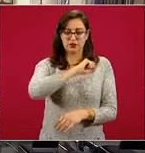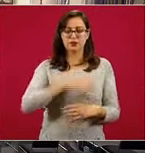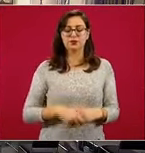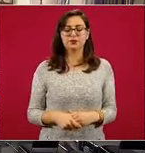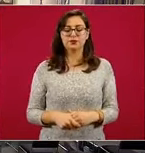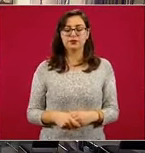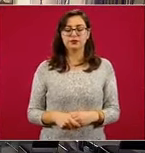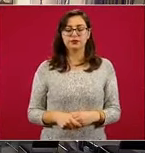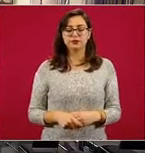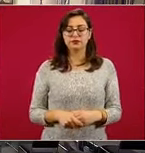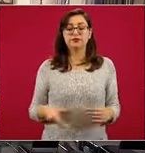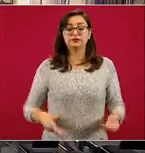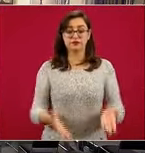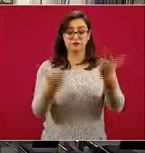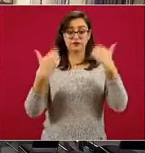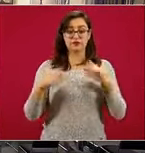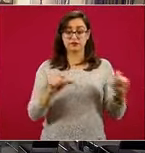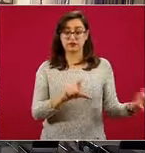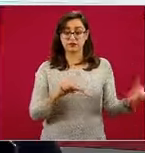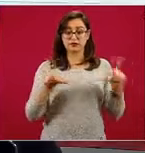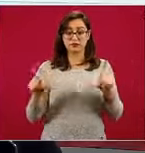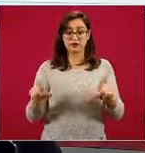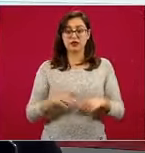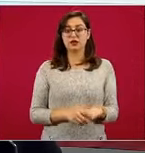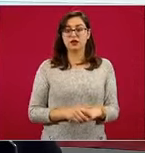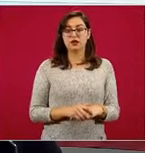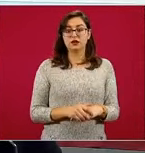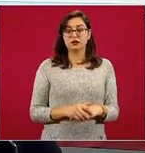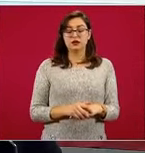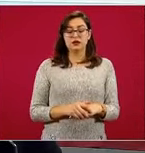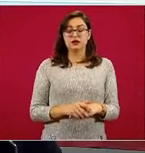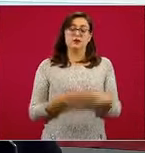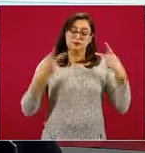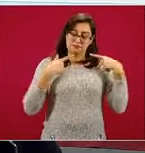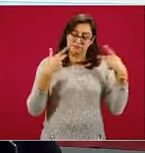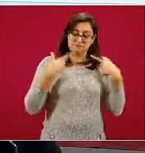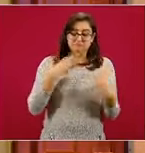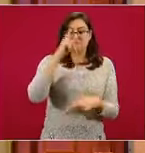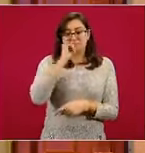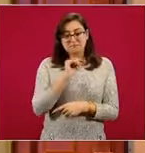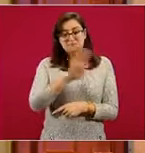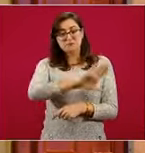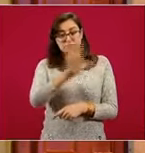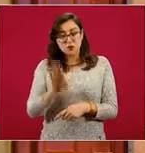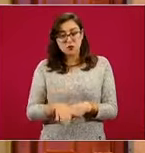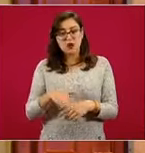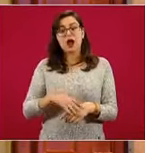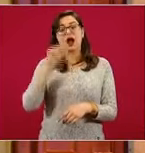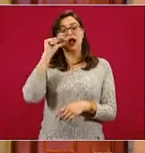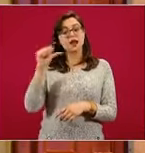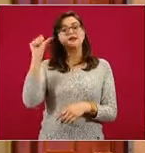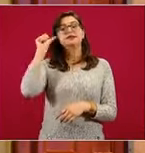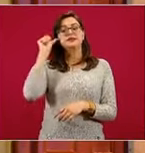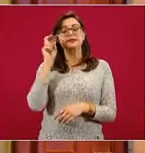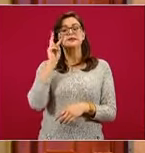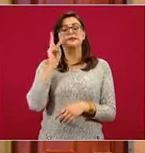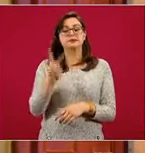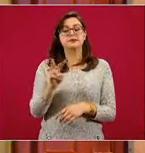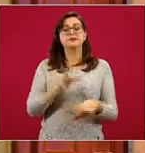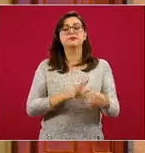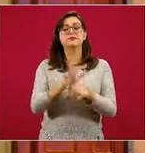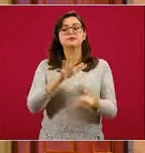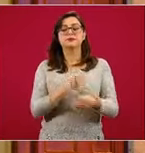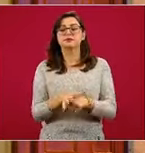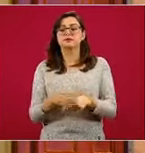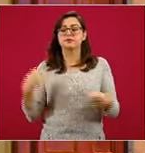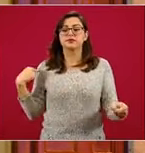vemos la siguiente diapositiva, es el enfoque al comportamiento de la mortalidad. Ya ayer veíamos que el comportamiento entre